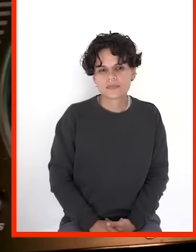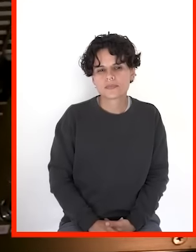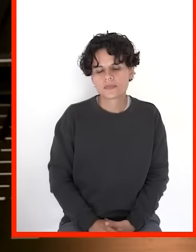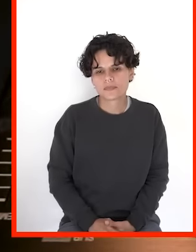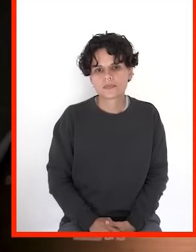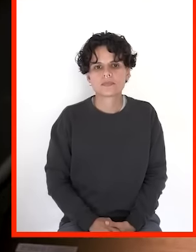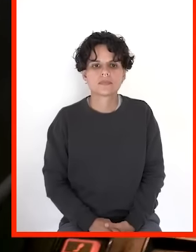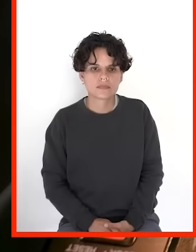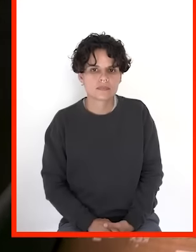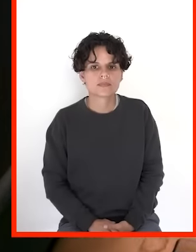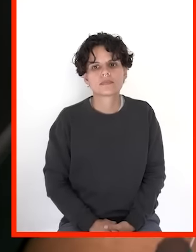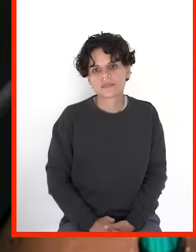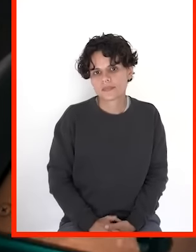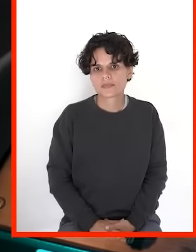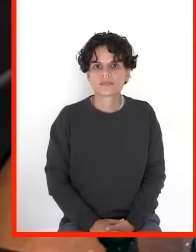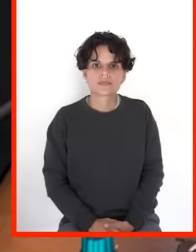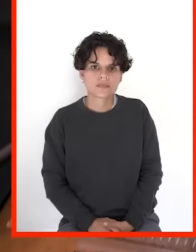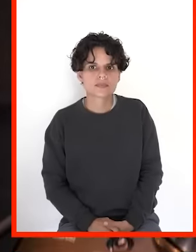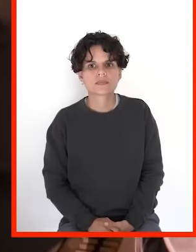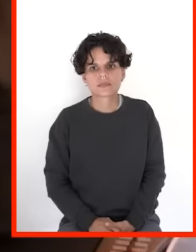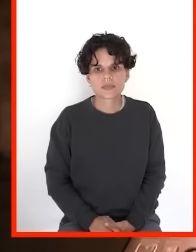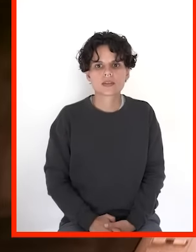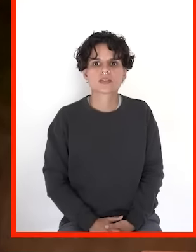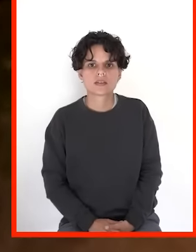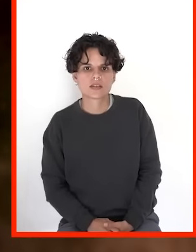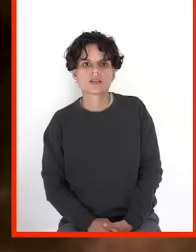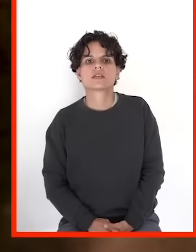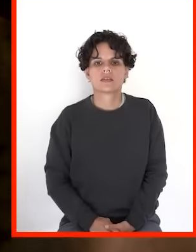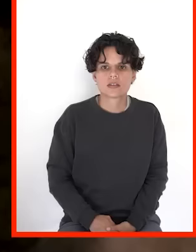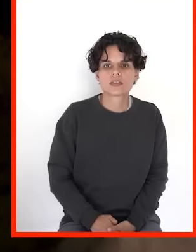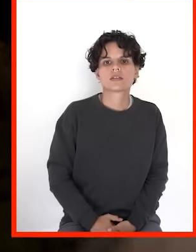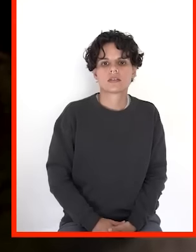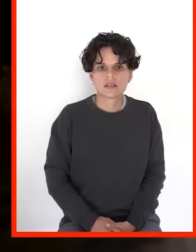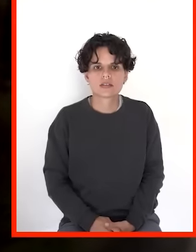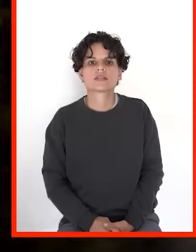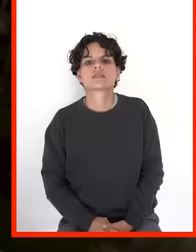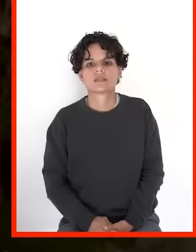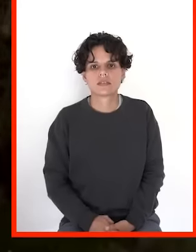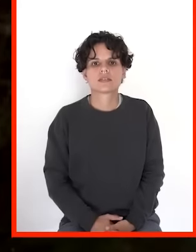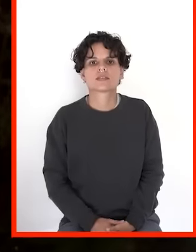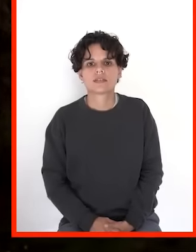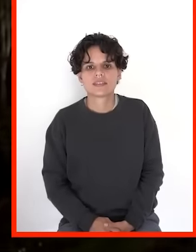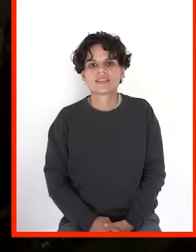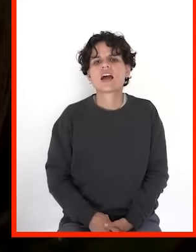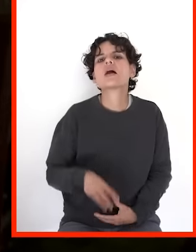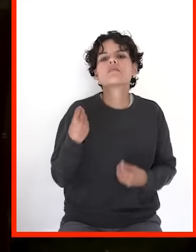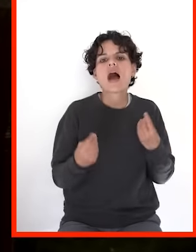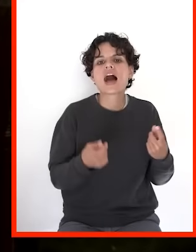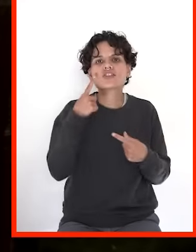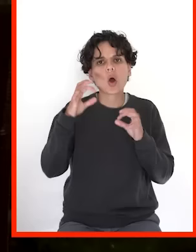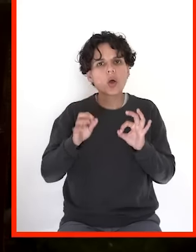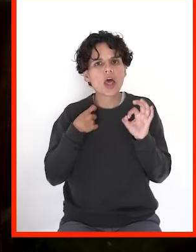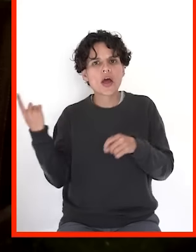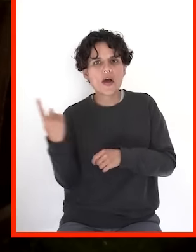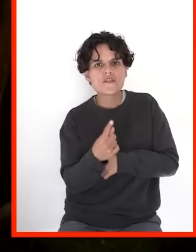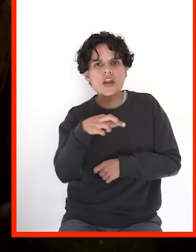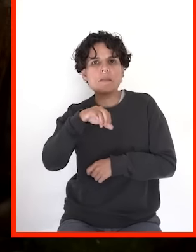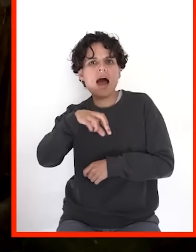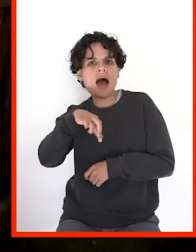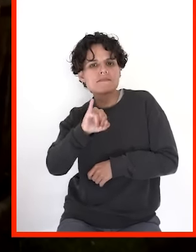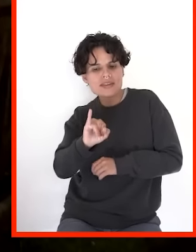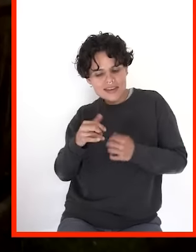Papi guarda espalda, papi guarda espalda, papi guarda espalda. ¿Qué pasó? Llegó el papi.